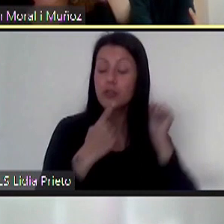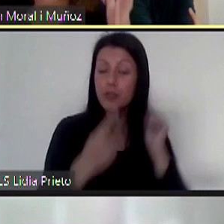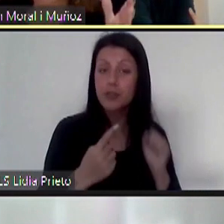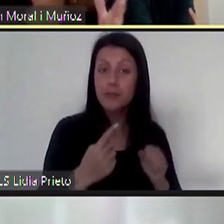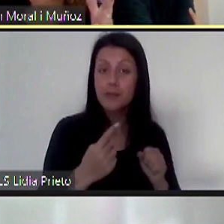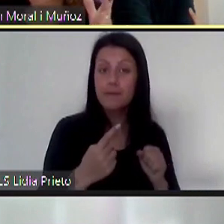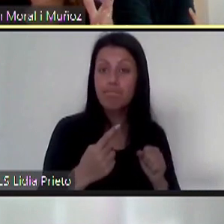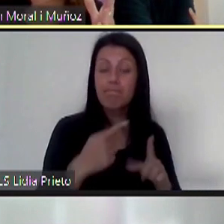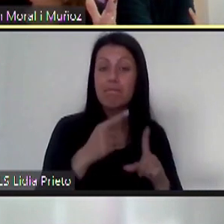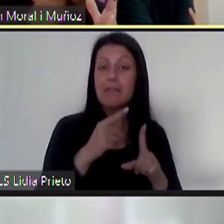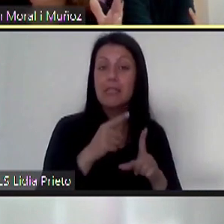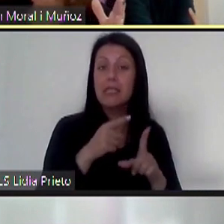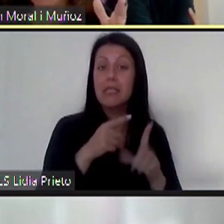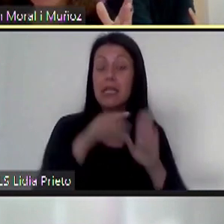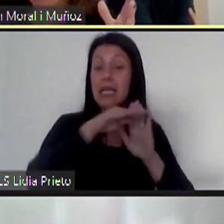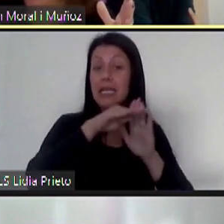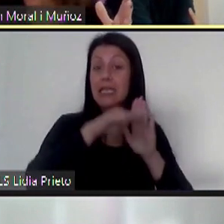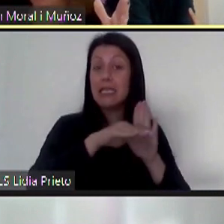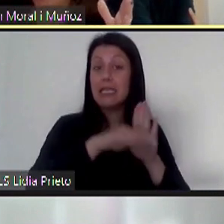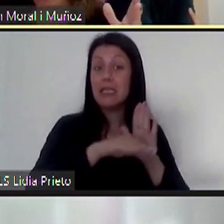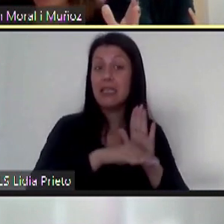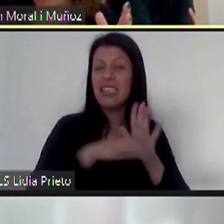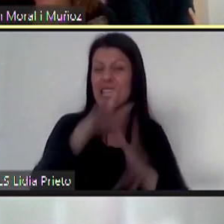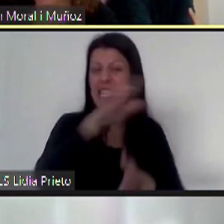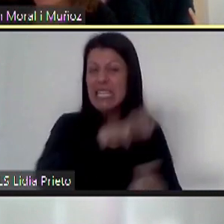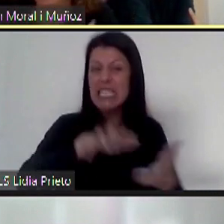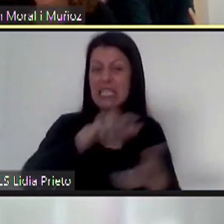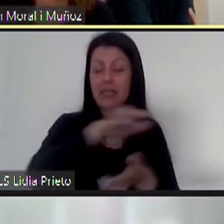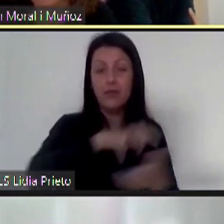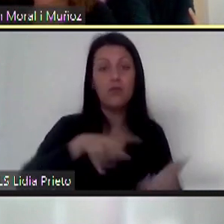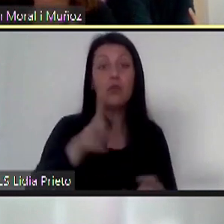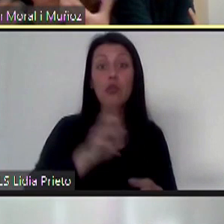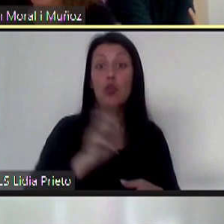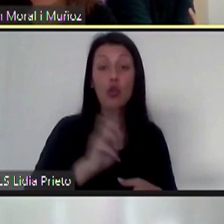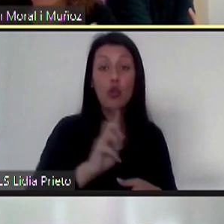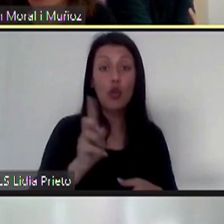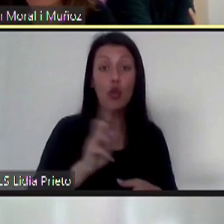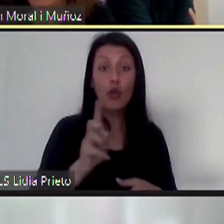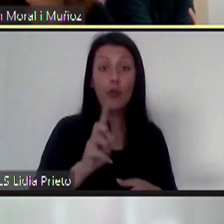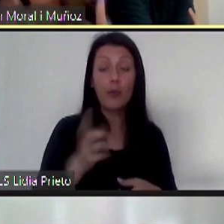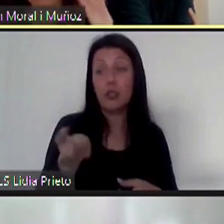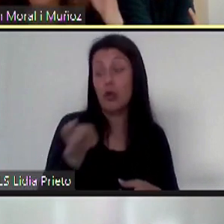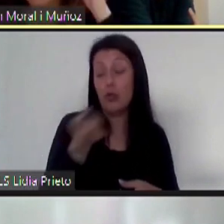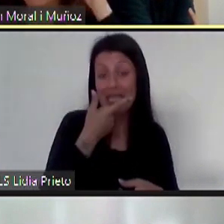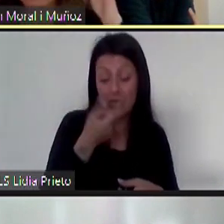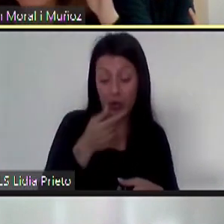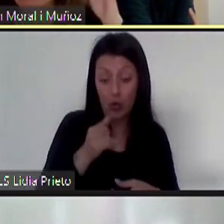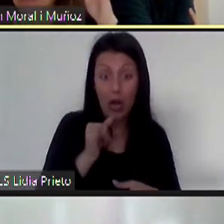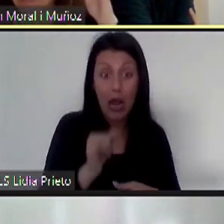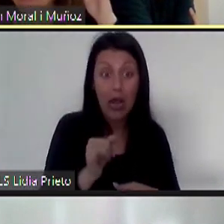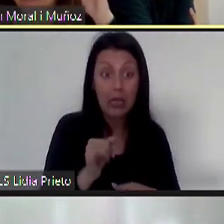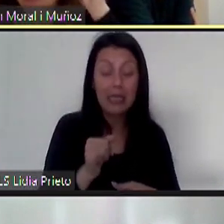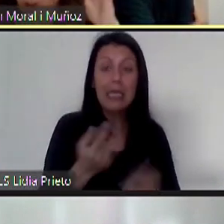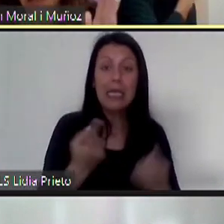que las indicaciones que no estén reversadas, que estén porque en un momento de tomar medicación o algo,